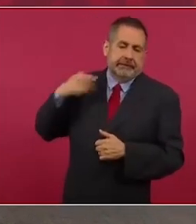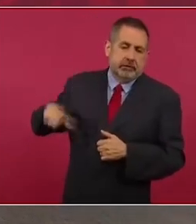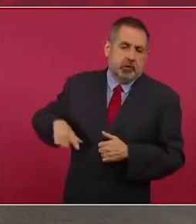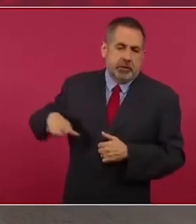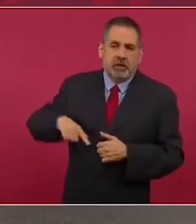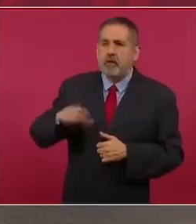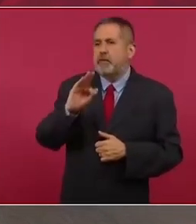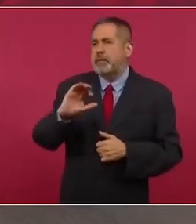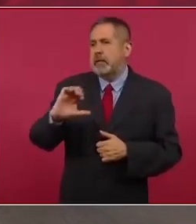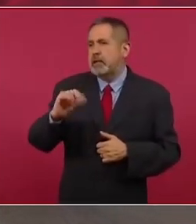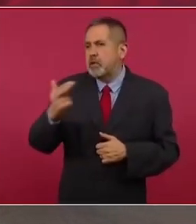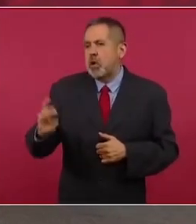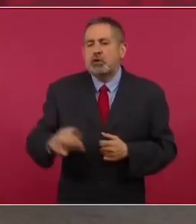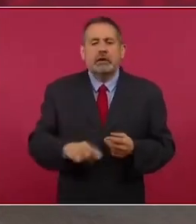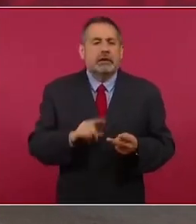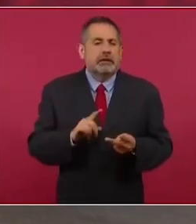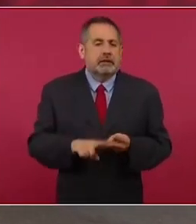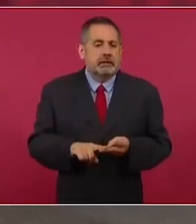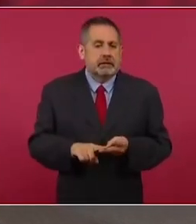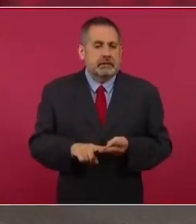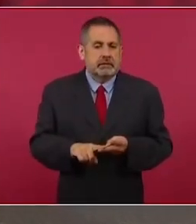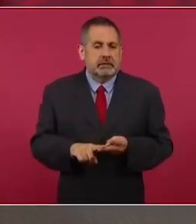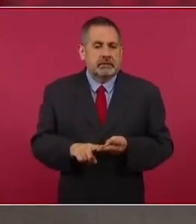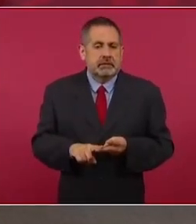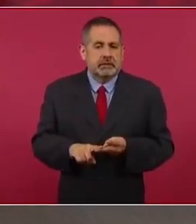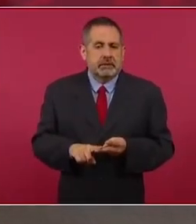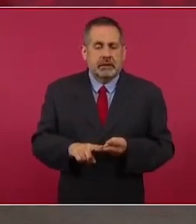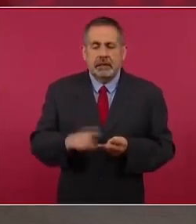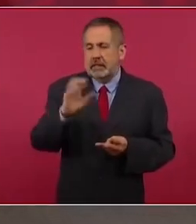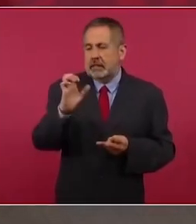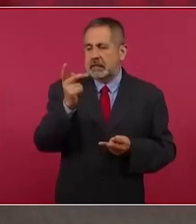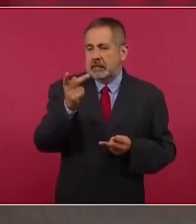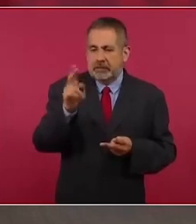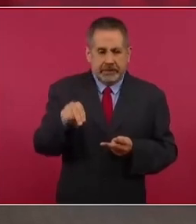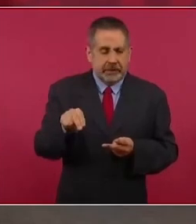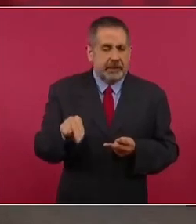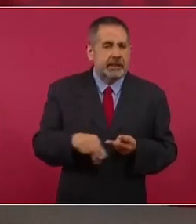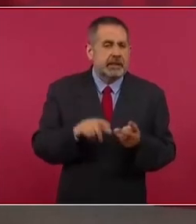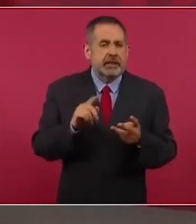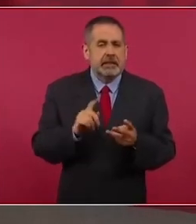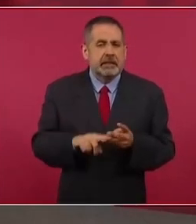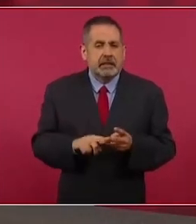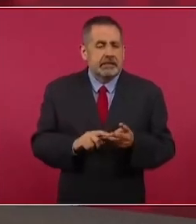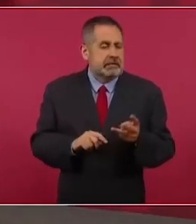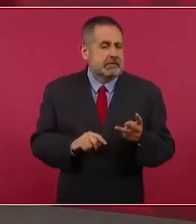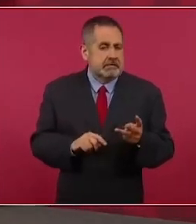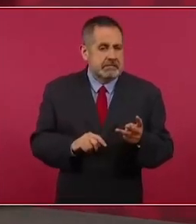de Calderón, del presidente Peña,